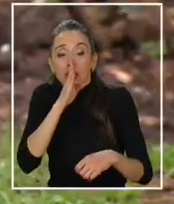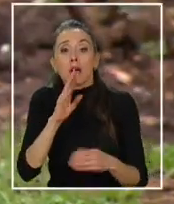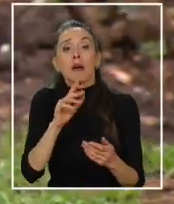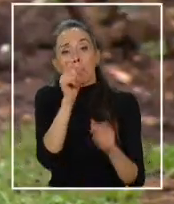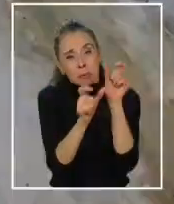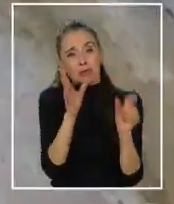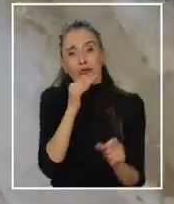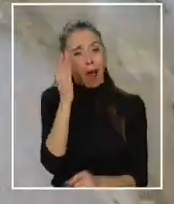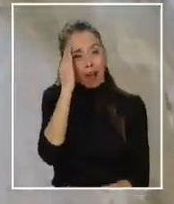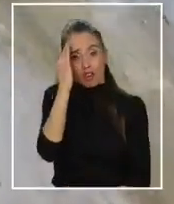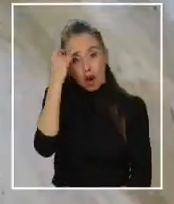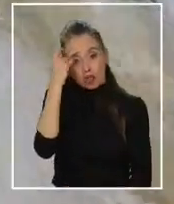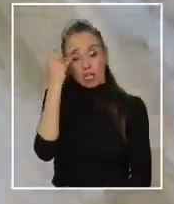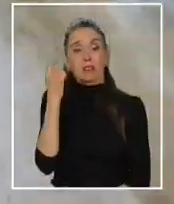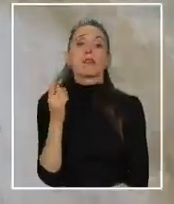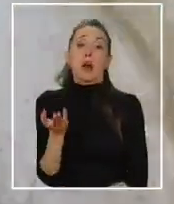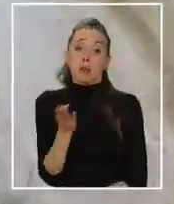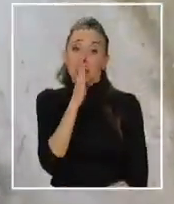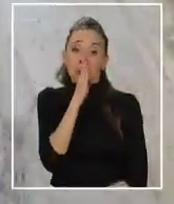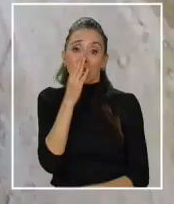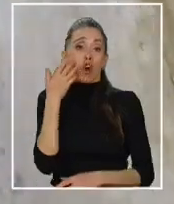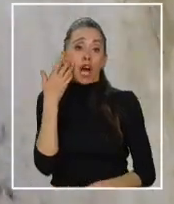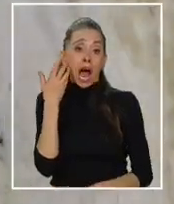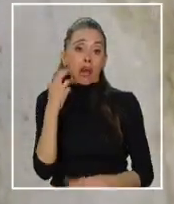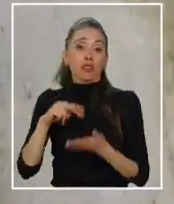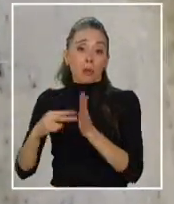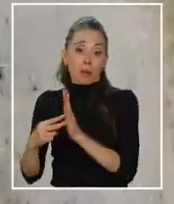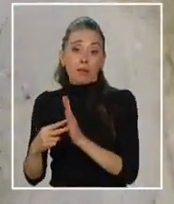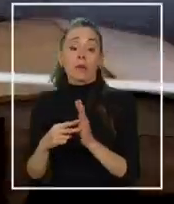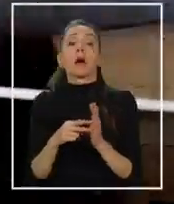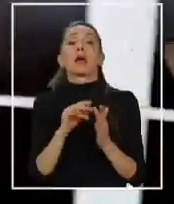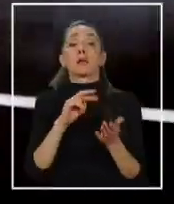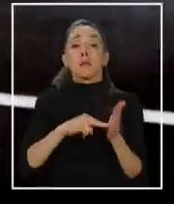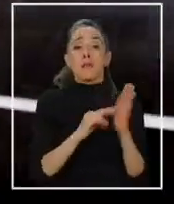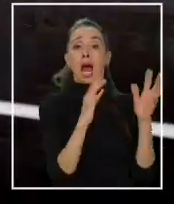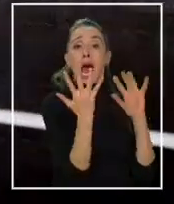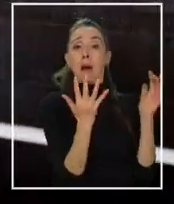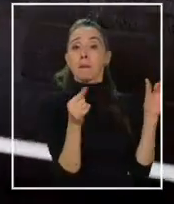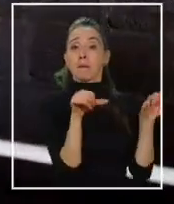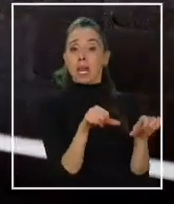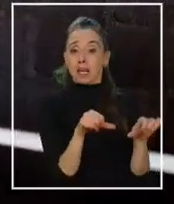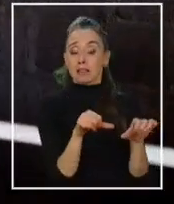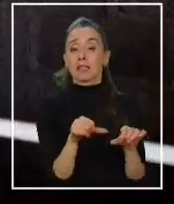para perros y gatos, sino que también pone en riesgo el medio ambiente y a las personas.